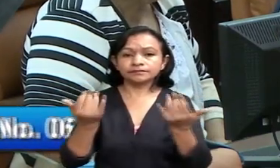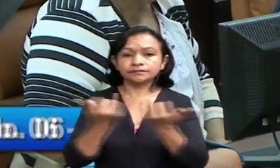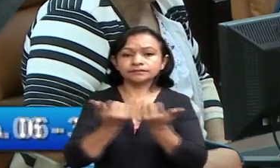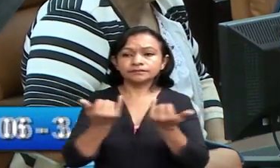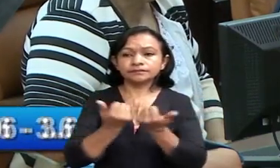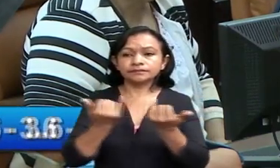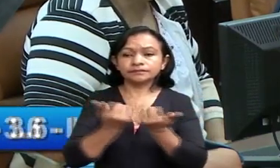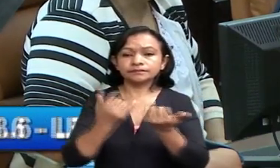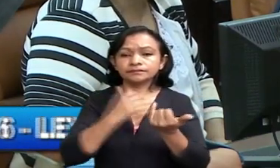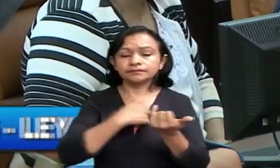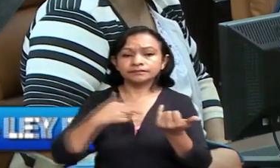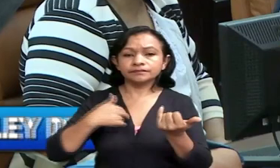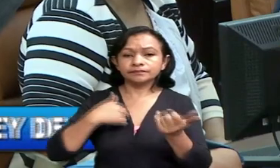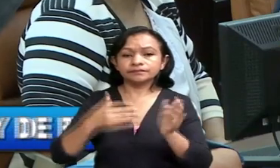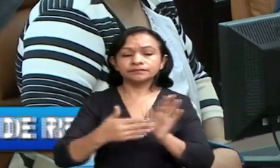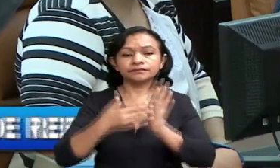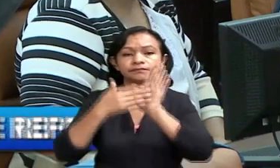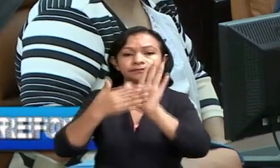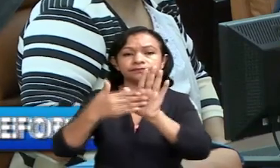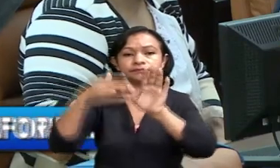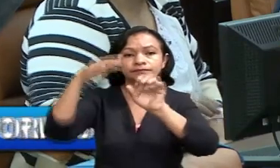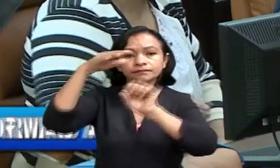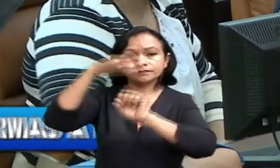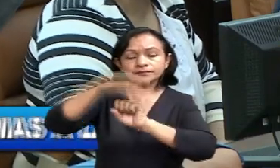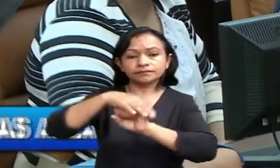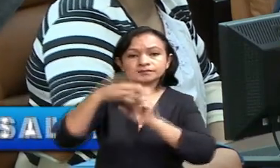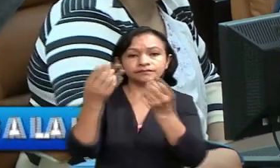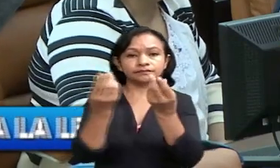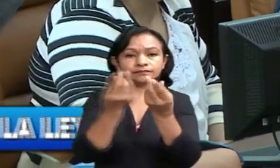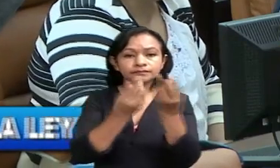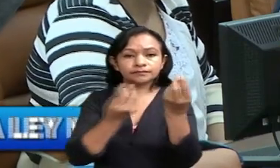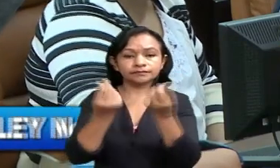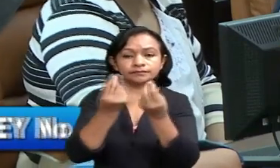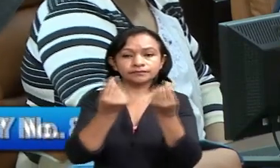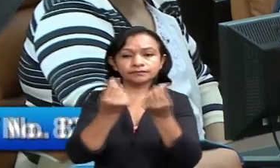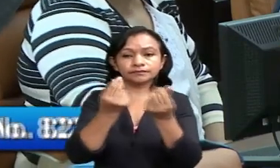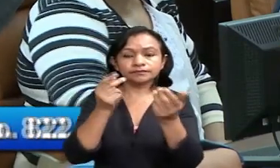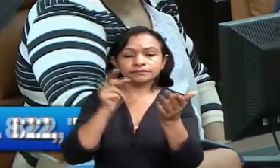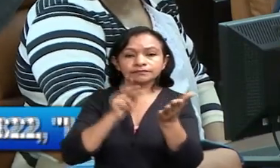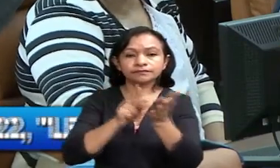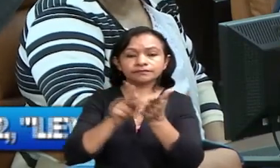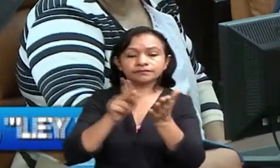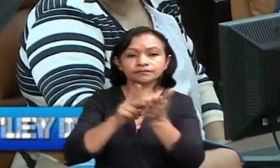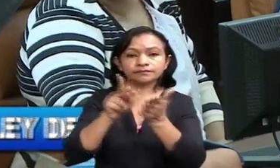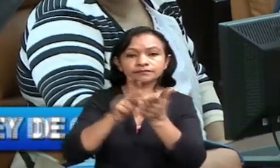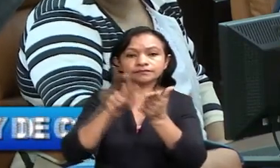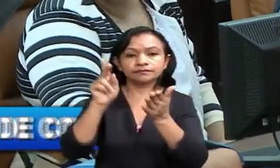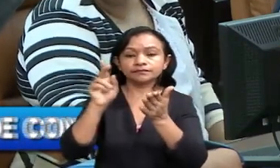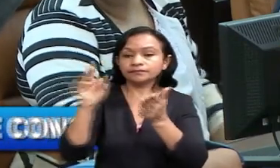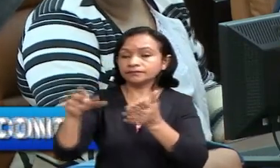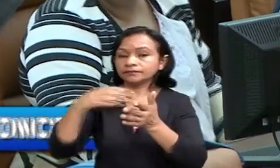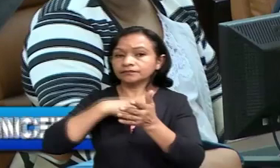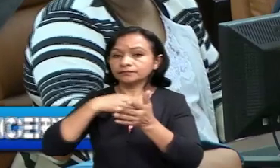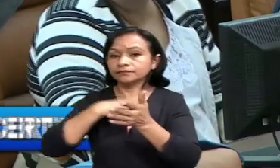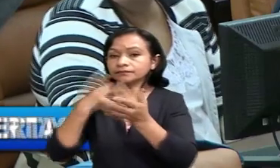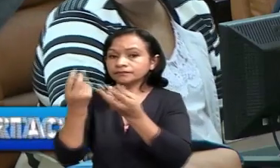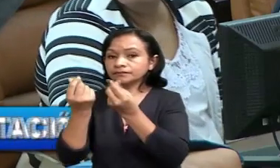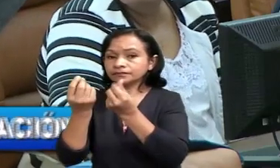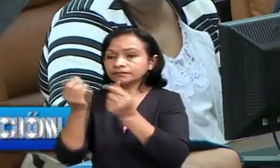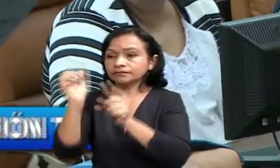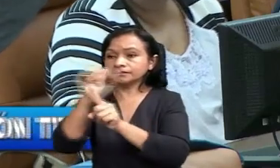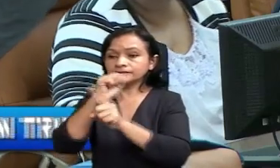dictamen presentado por la Comisión Económica al Parlamento Nacional. Por